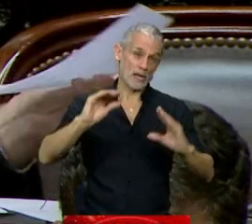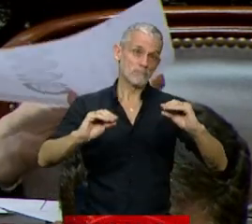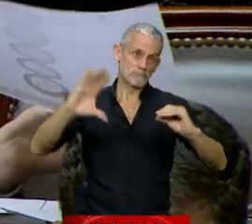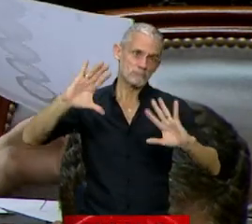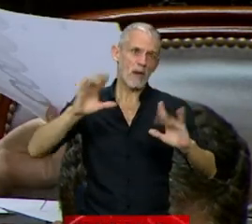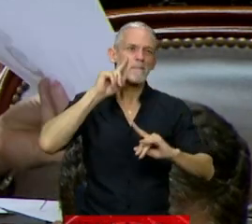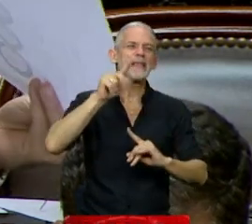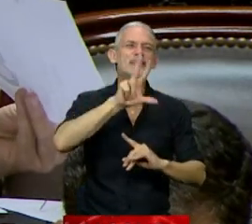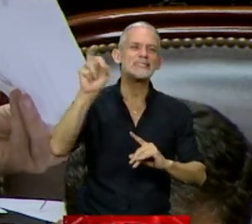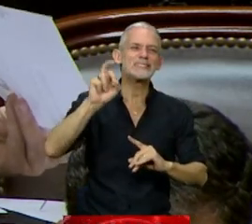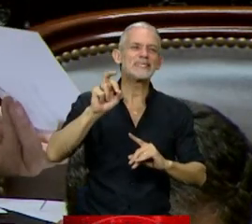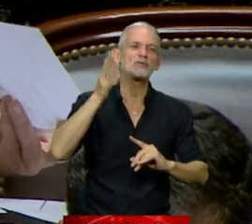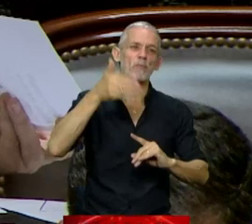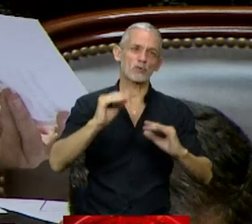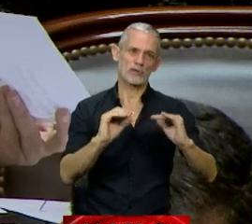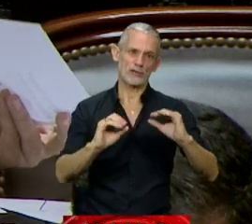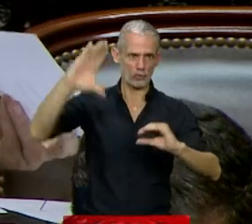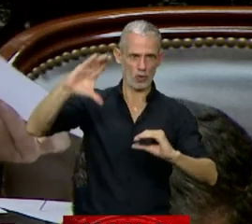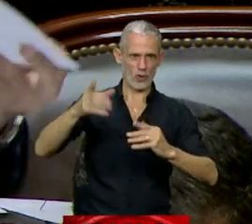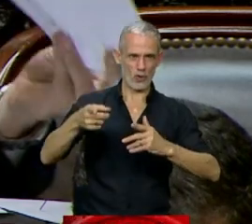millones, 1.300% más.